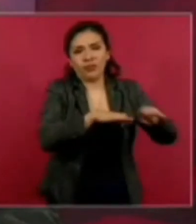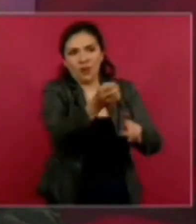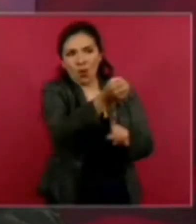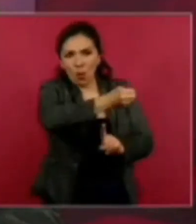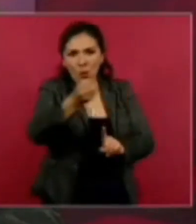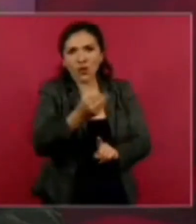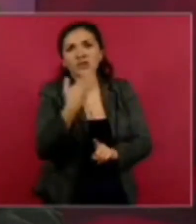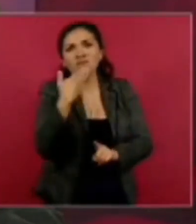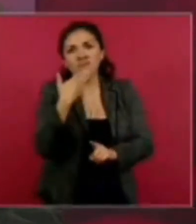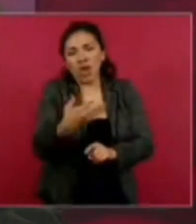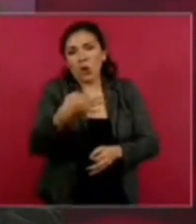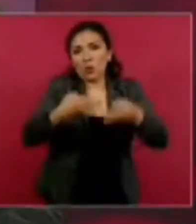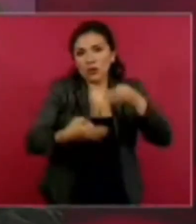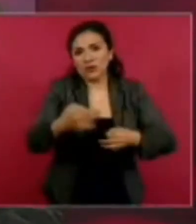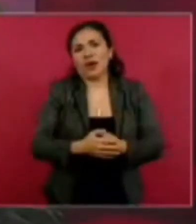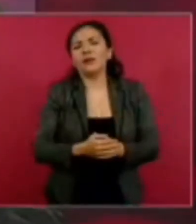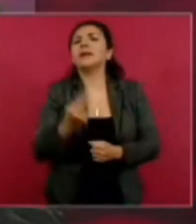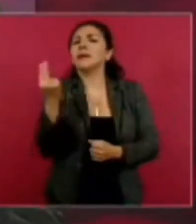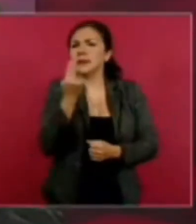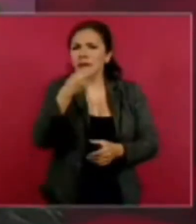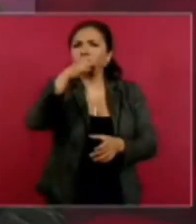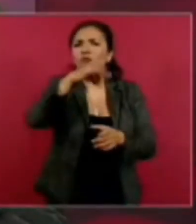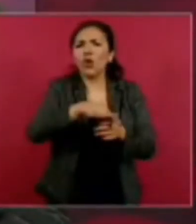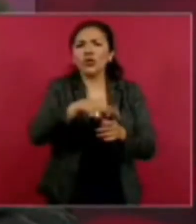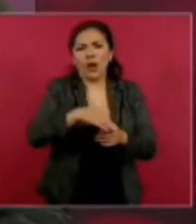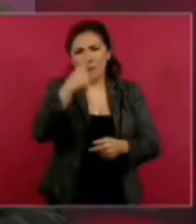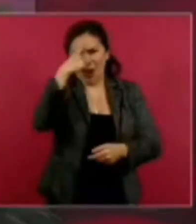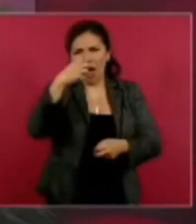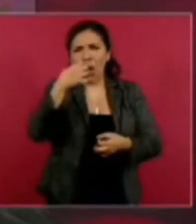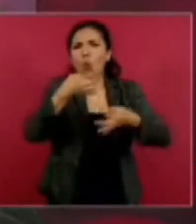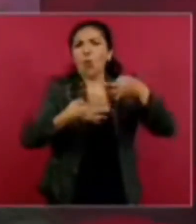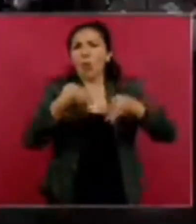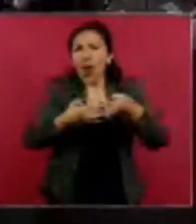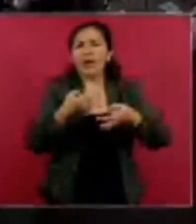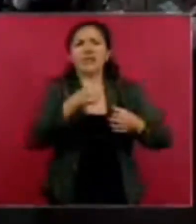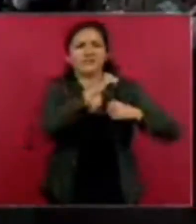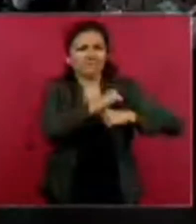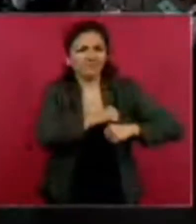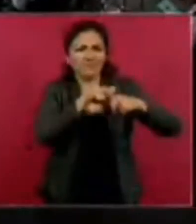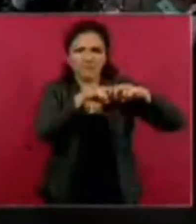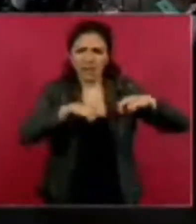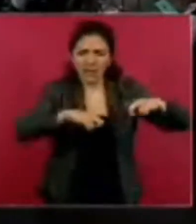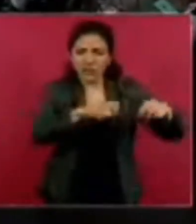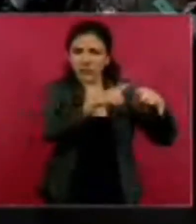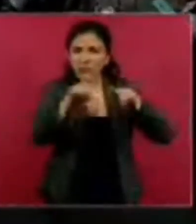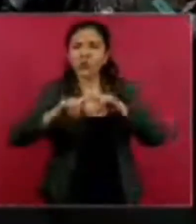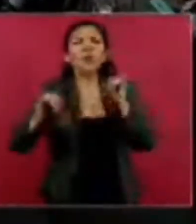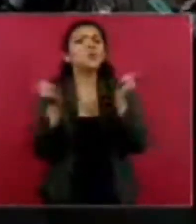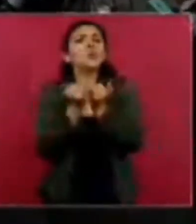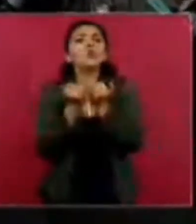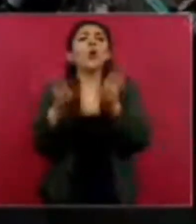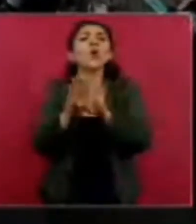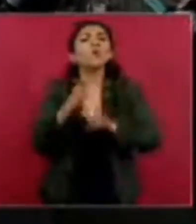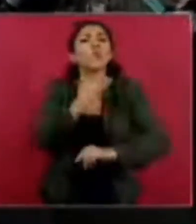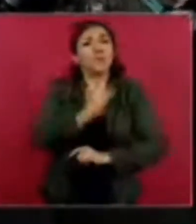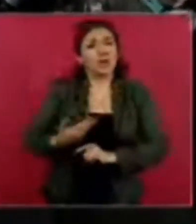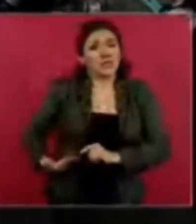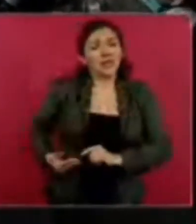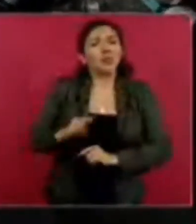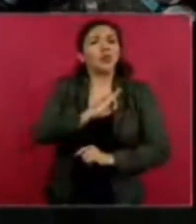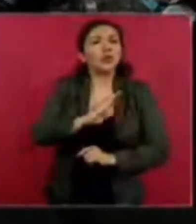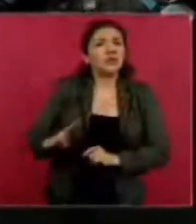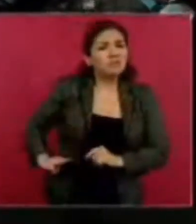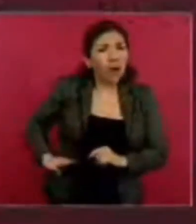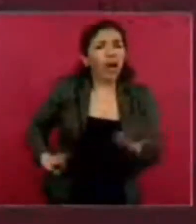Que se elijan los jueces, los magistrados, los ministros, como se eligen a los presidentes